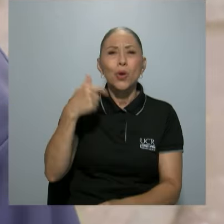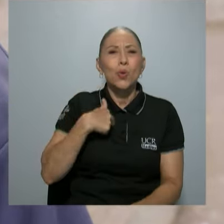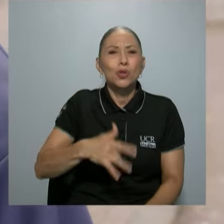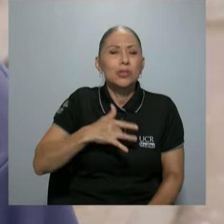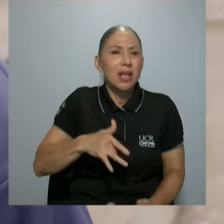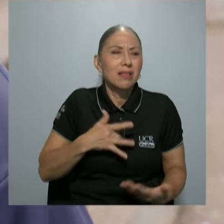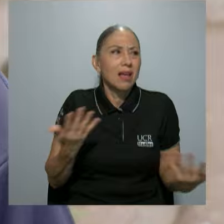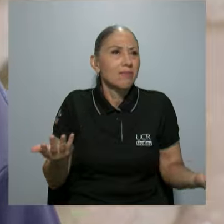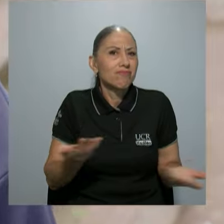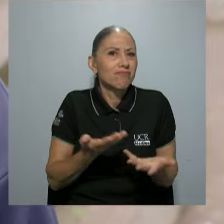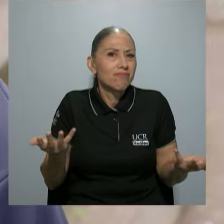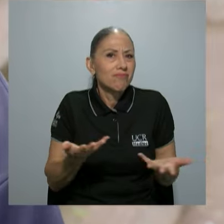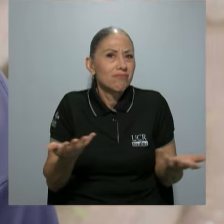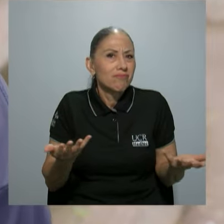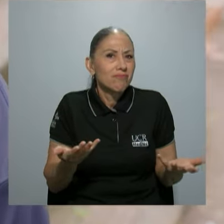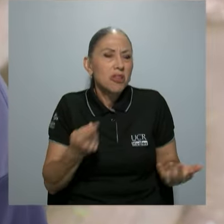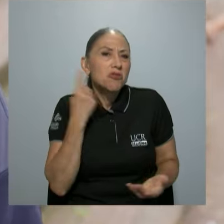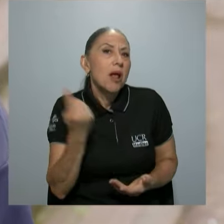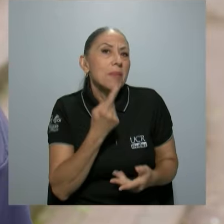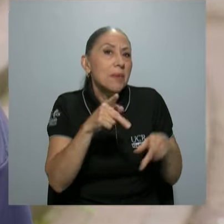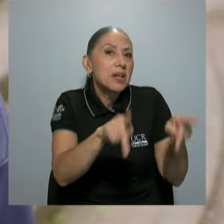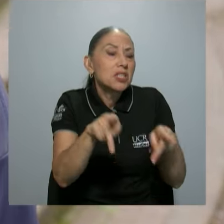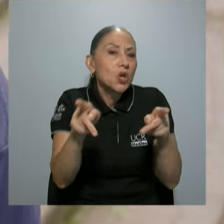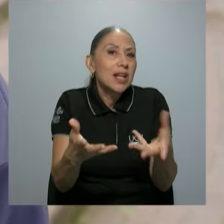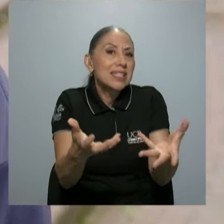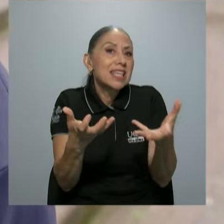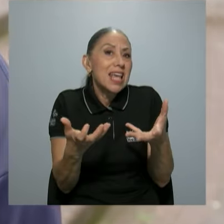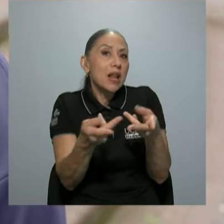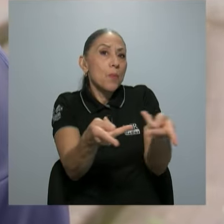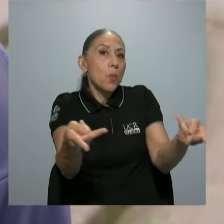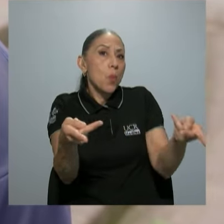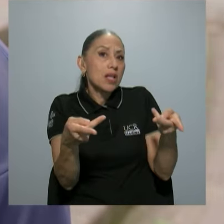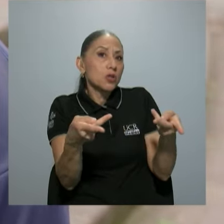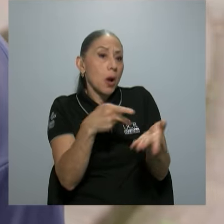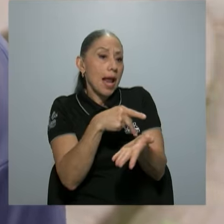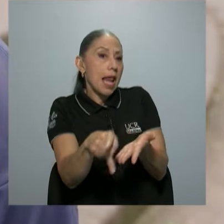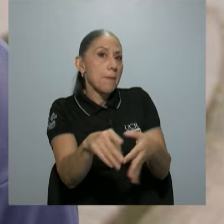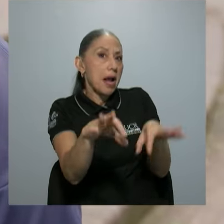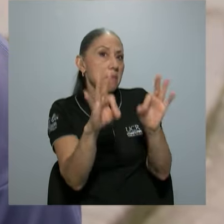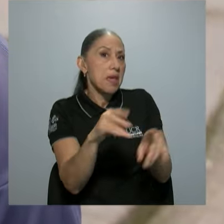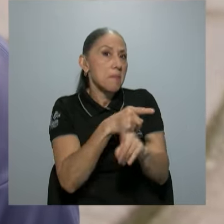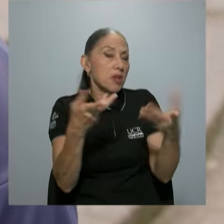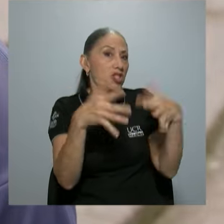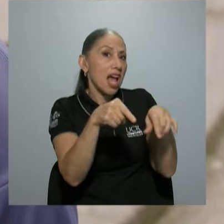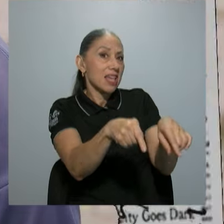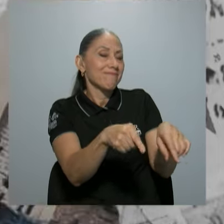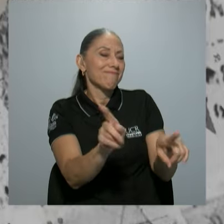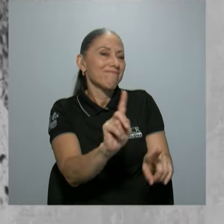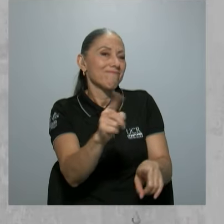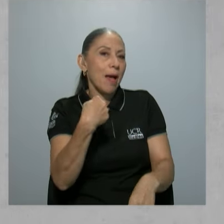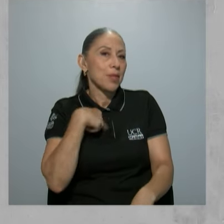una persona adquiera un puesto bien pagado y una vez que está ahí, pues a mí ya no me engañan.